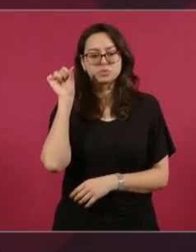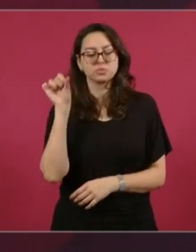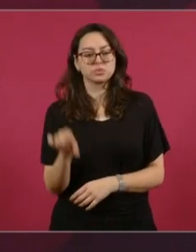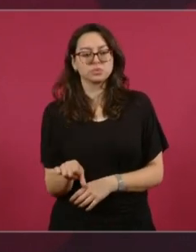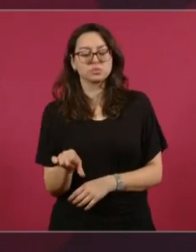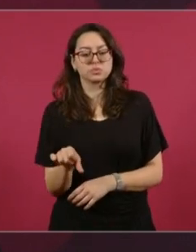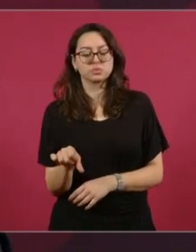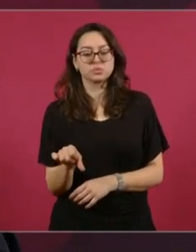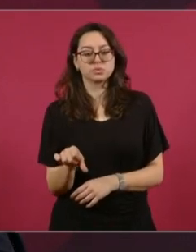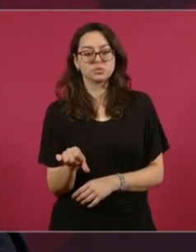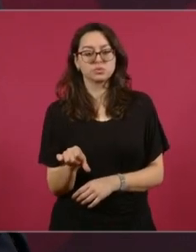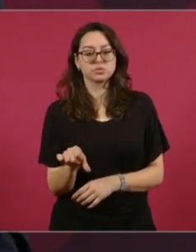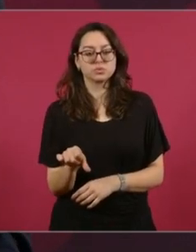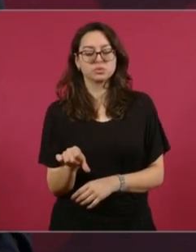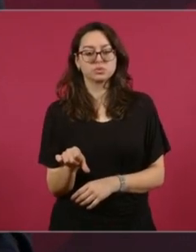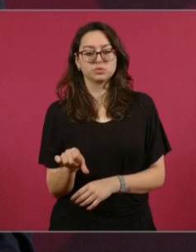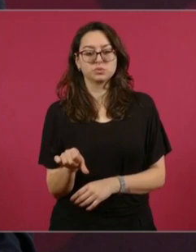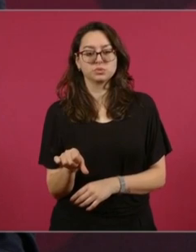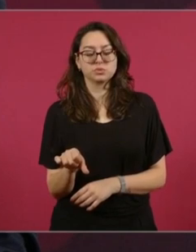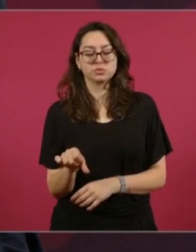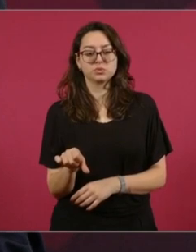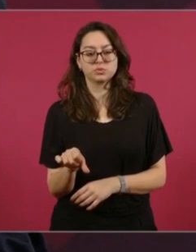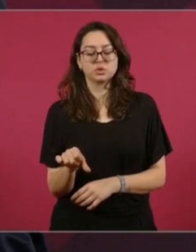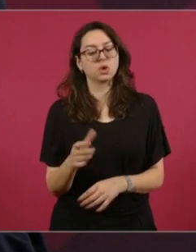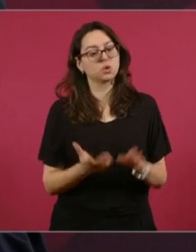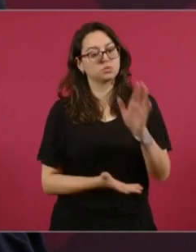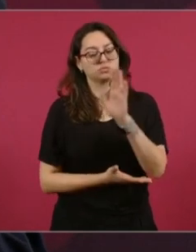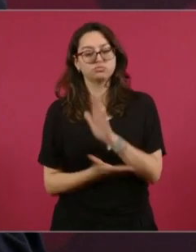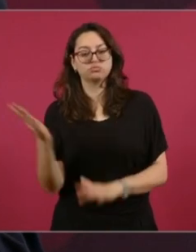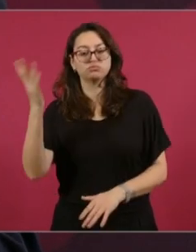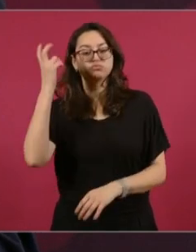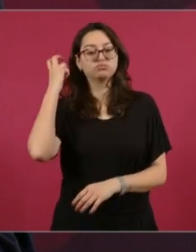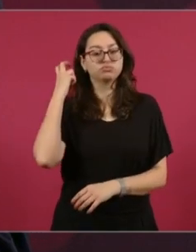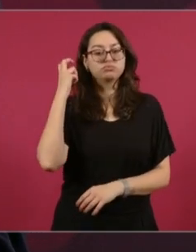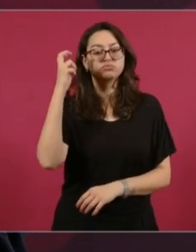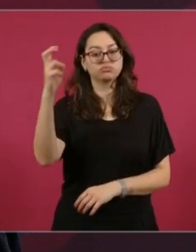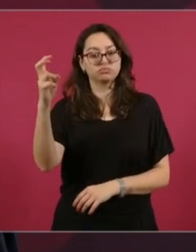estar en el tren,